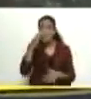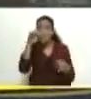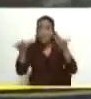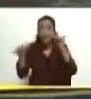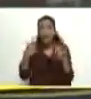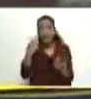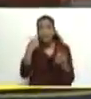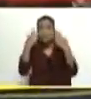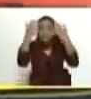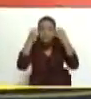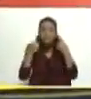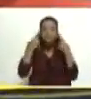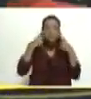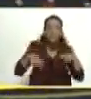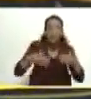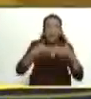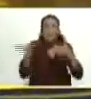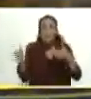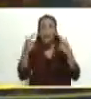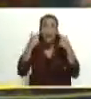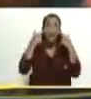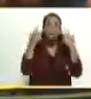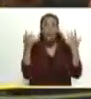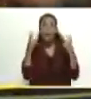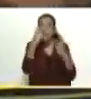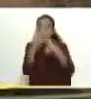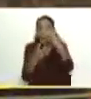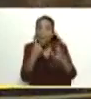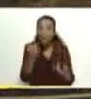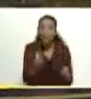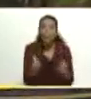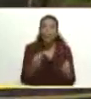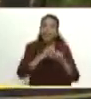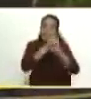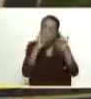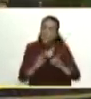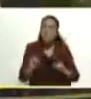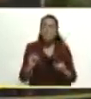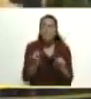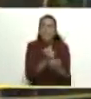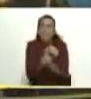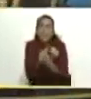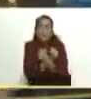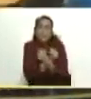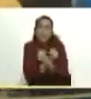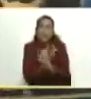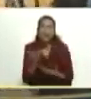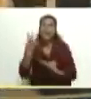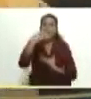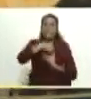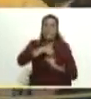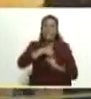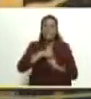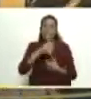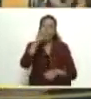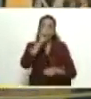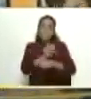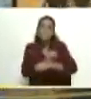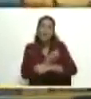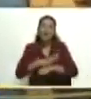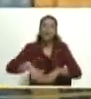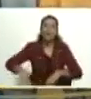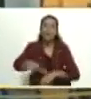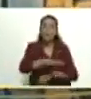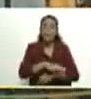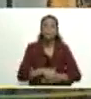la ventana, por las puertas, en los callejones. Felices estamos, presidente, de este amor que hoy expresa nuestro pueblo aquí en la